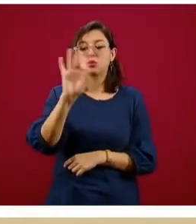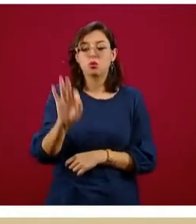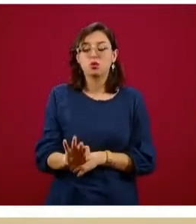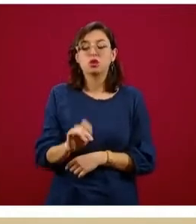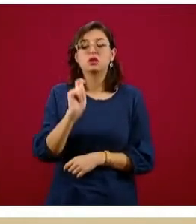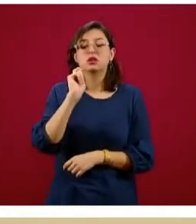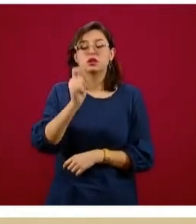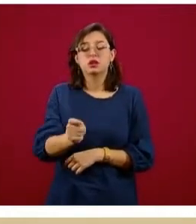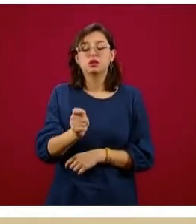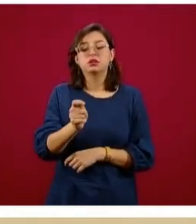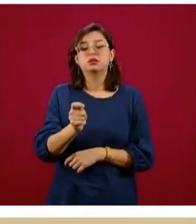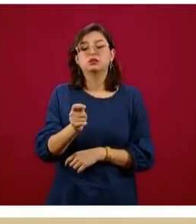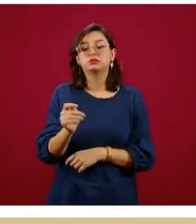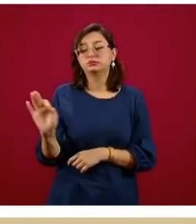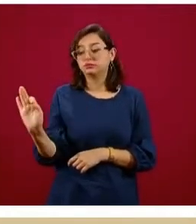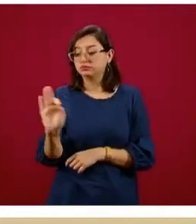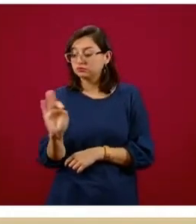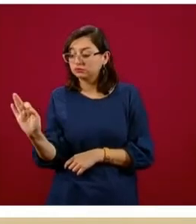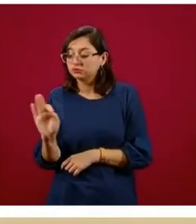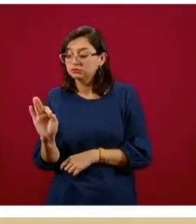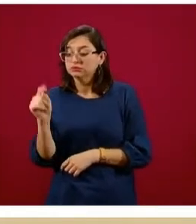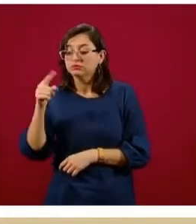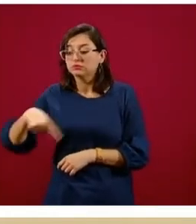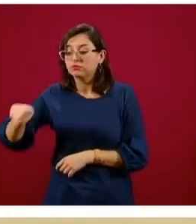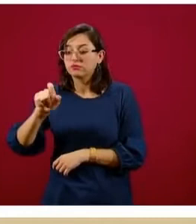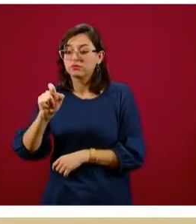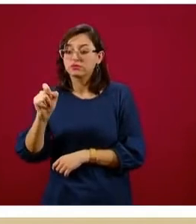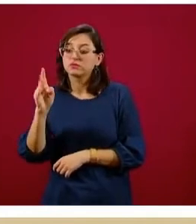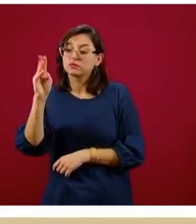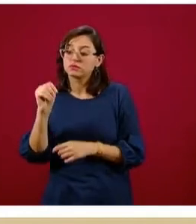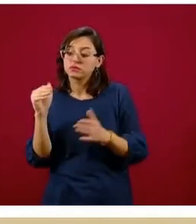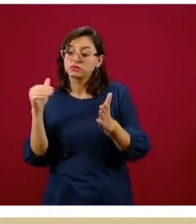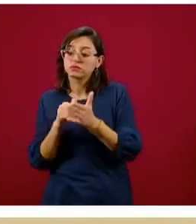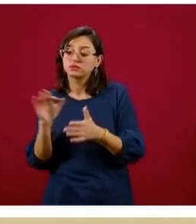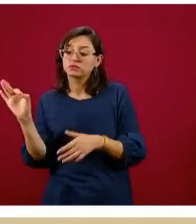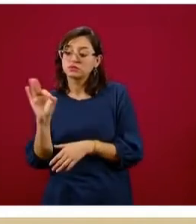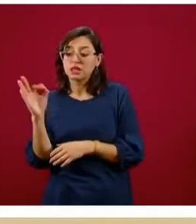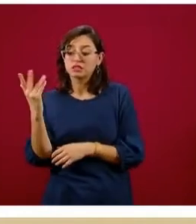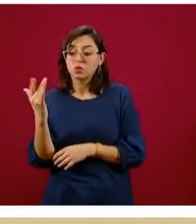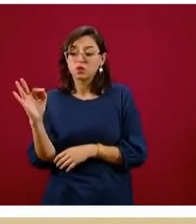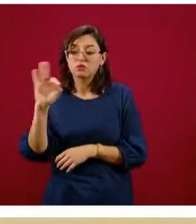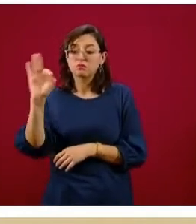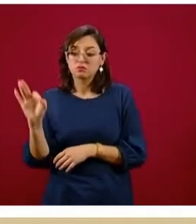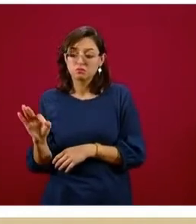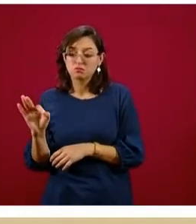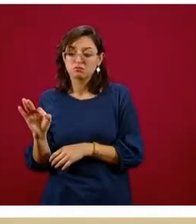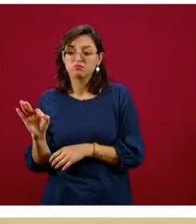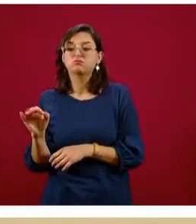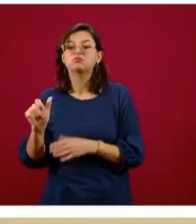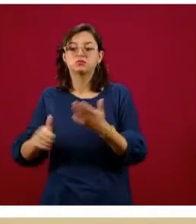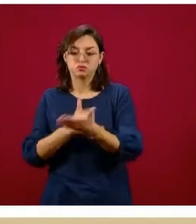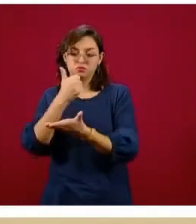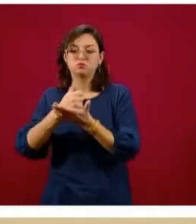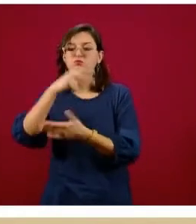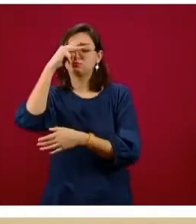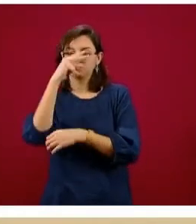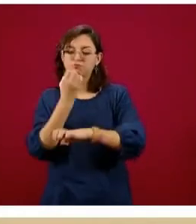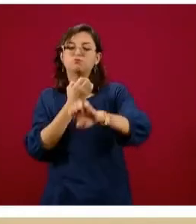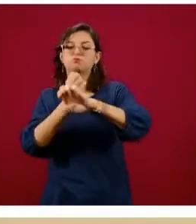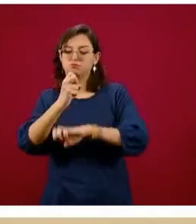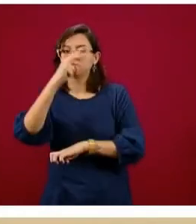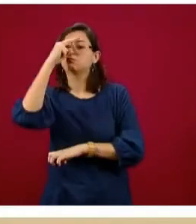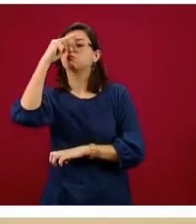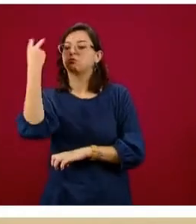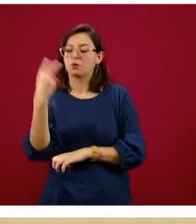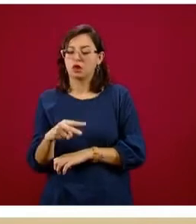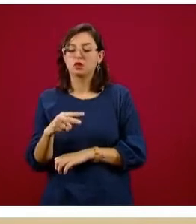mitad de estos casos sospechosos, de estos 29,000 casos aún sospechosos, son de la Ciudad de México y del Estado de México,